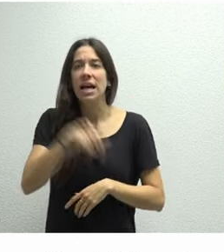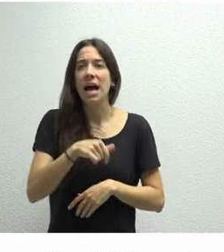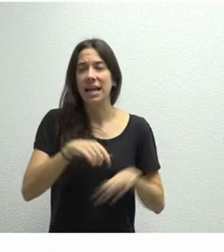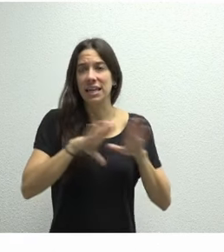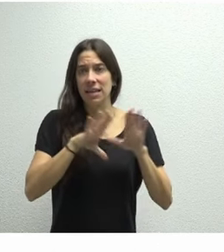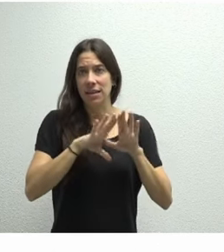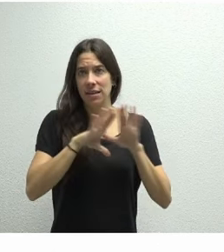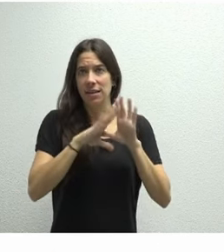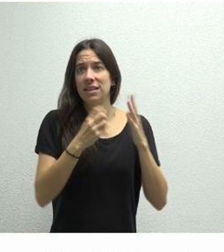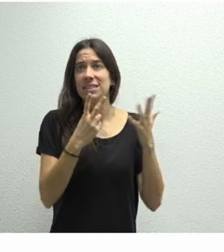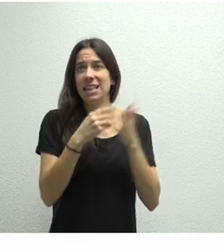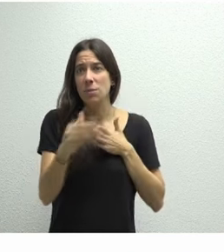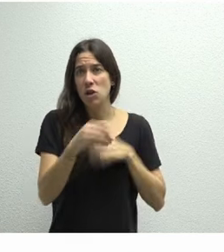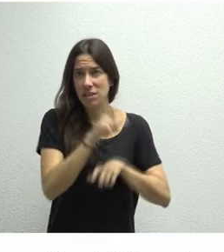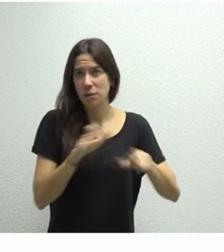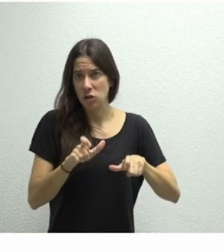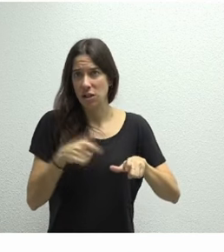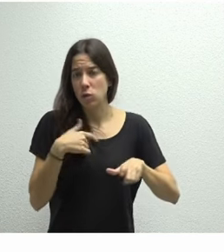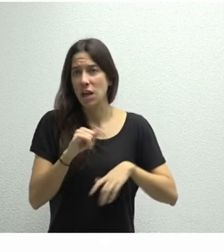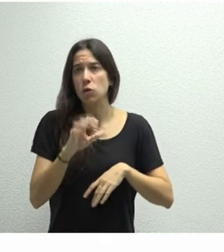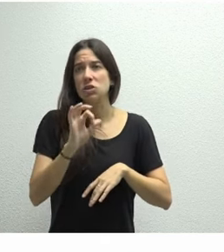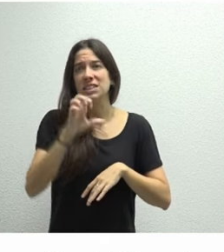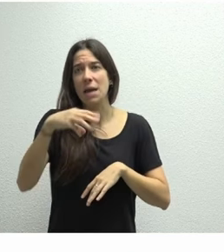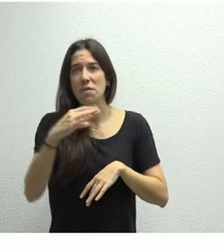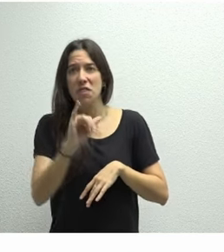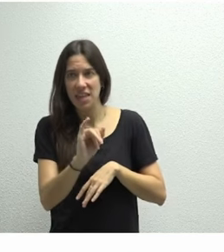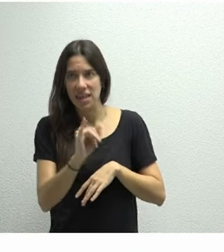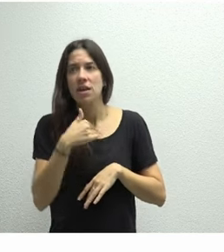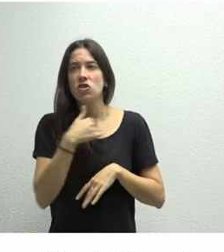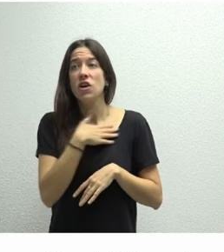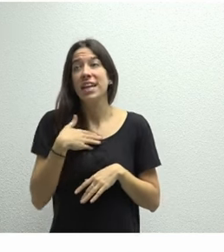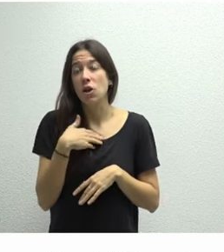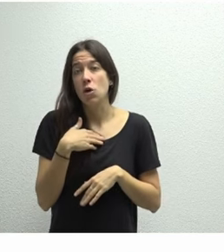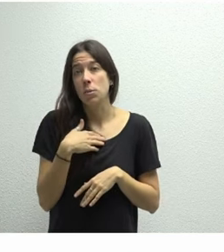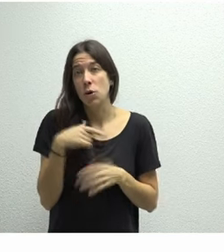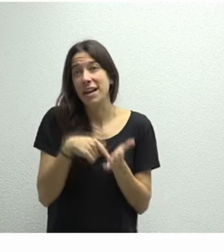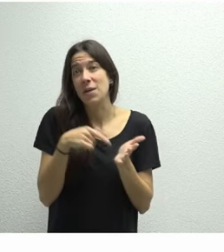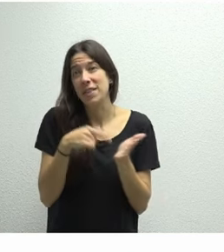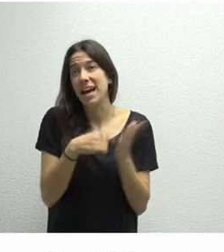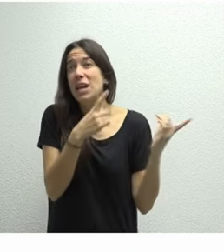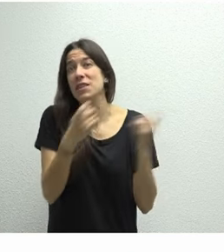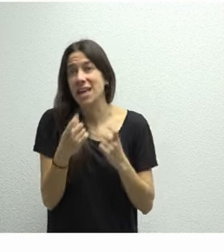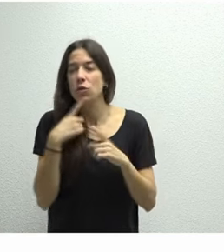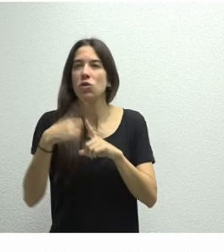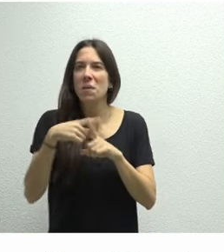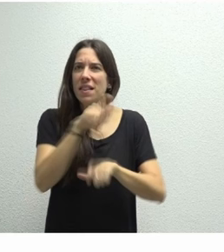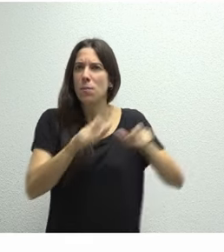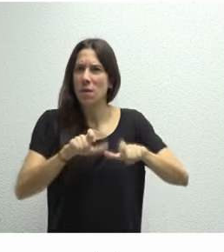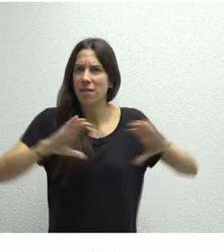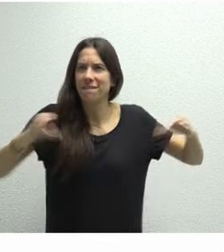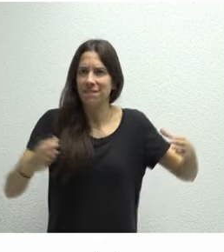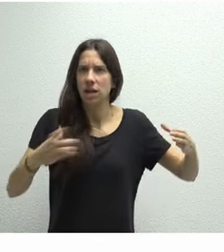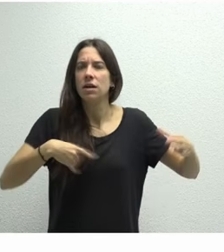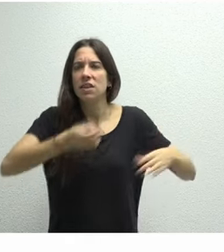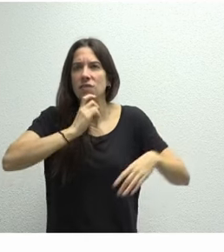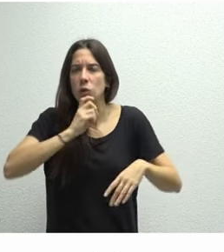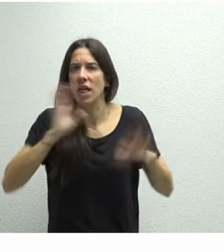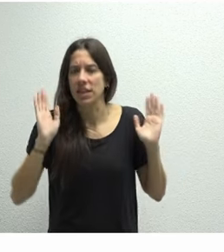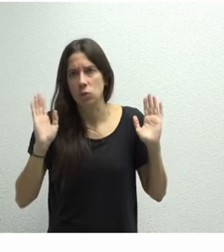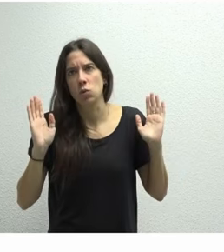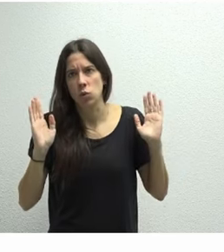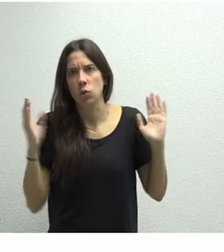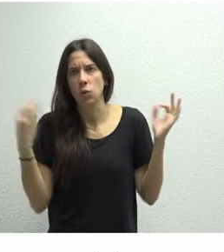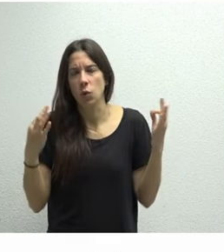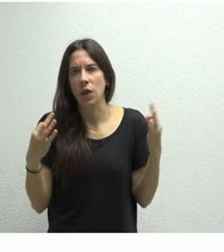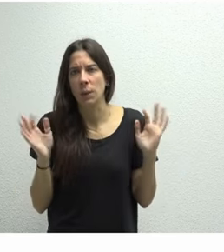reivindicar la necesidad de que con ese nivel de población y esas dificultades pues eh se